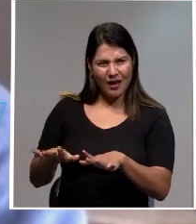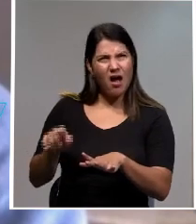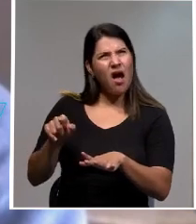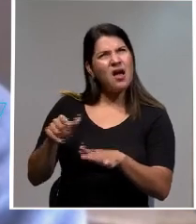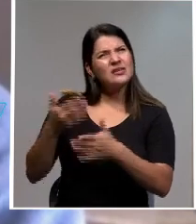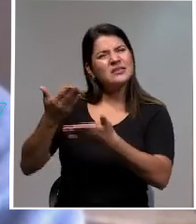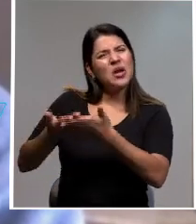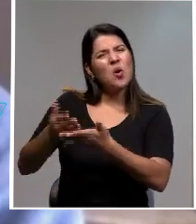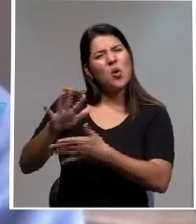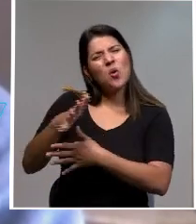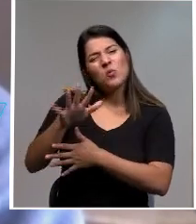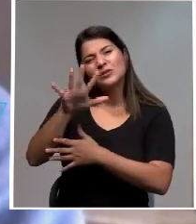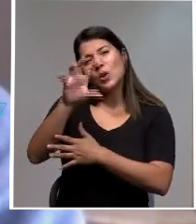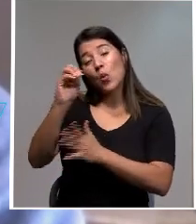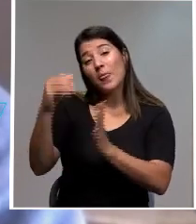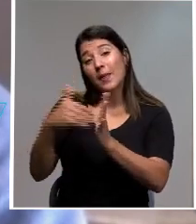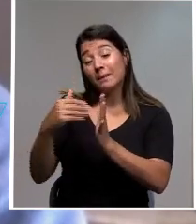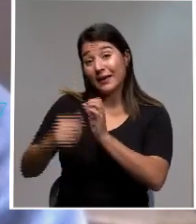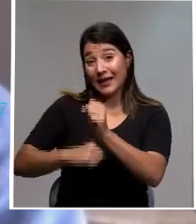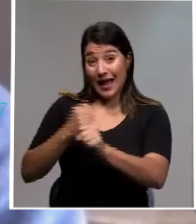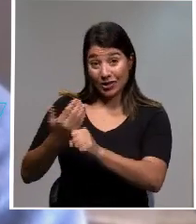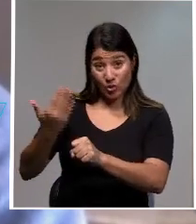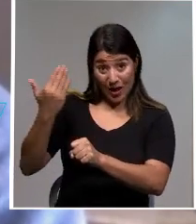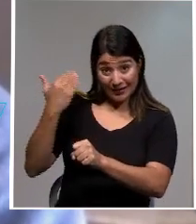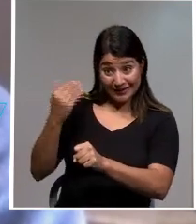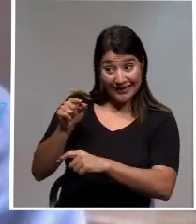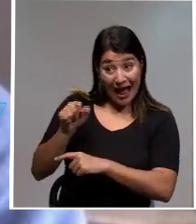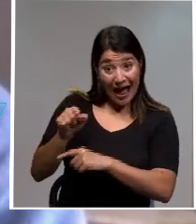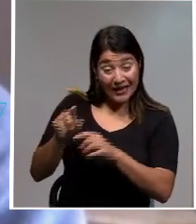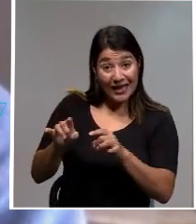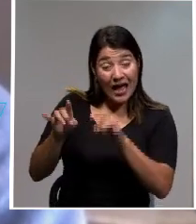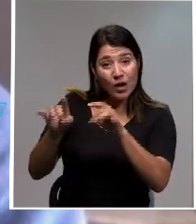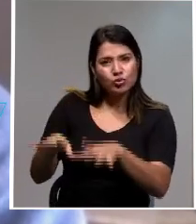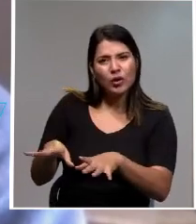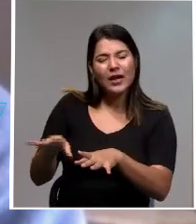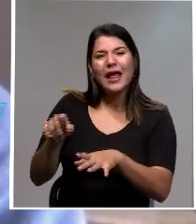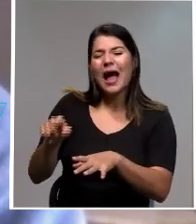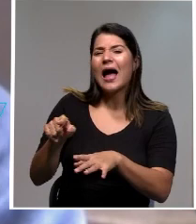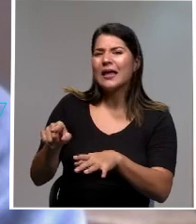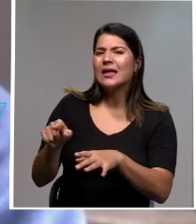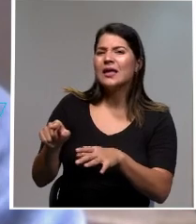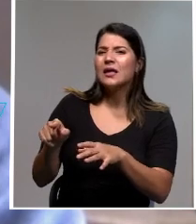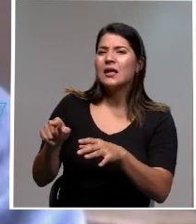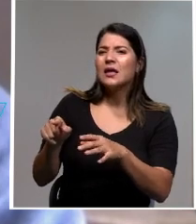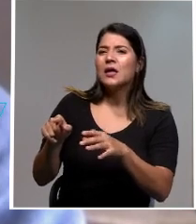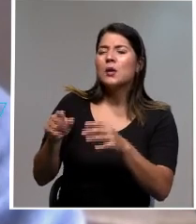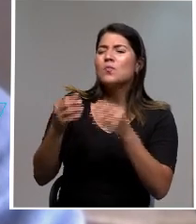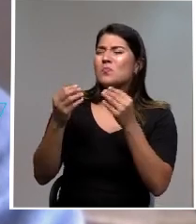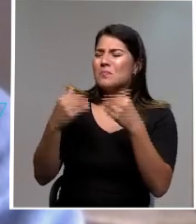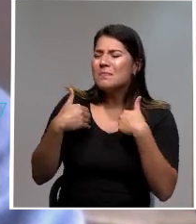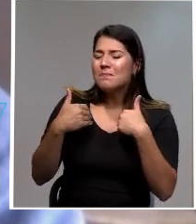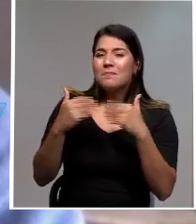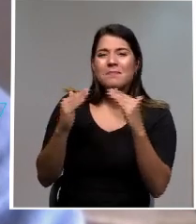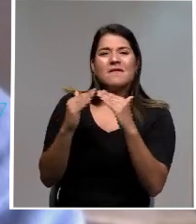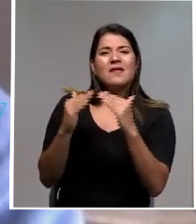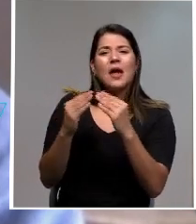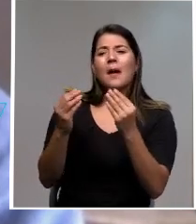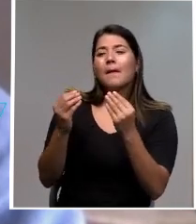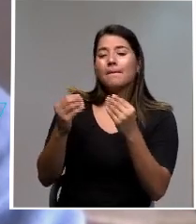hace unos 50.000 años atrás, en ese continente existían muchas especies de mamíferos